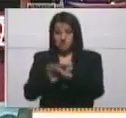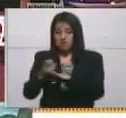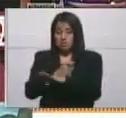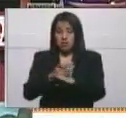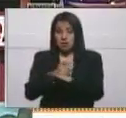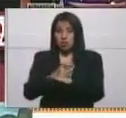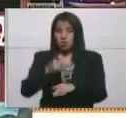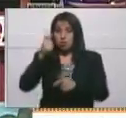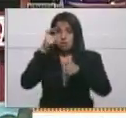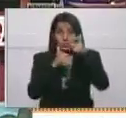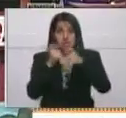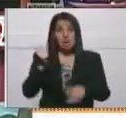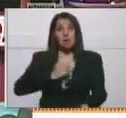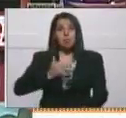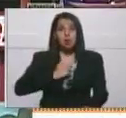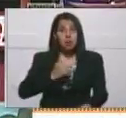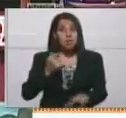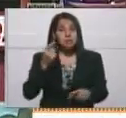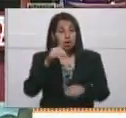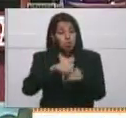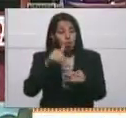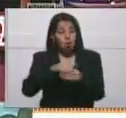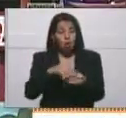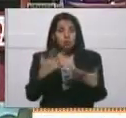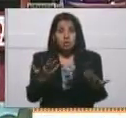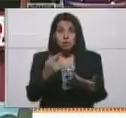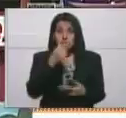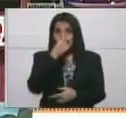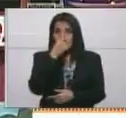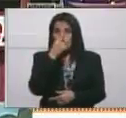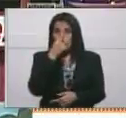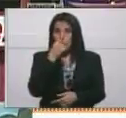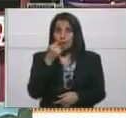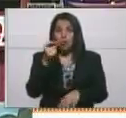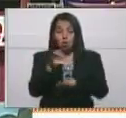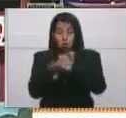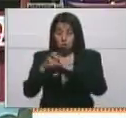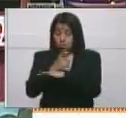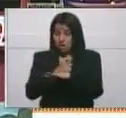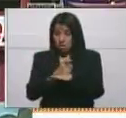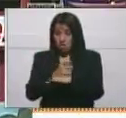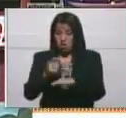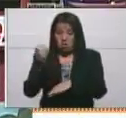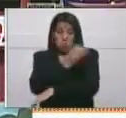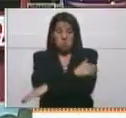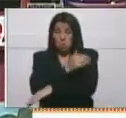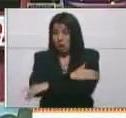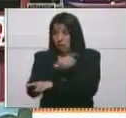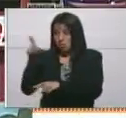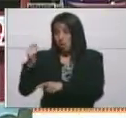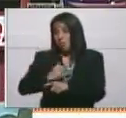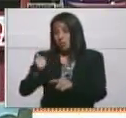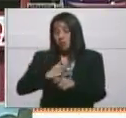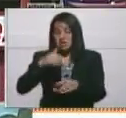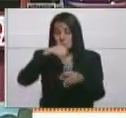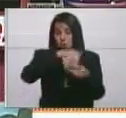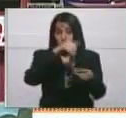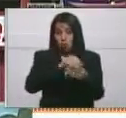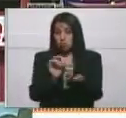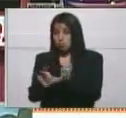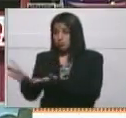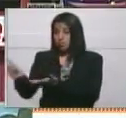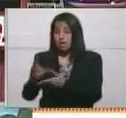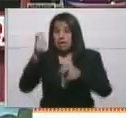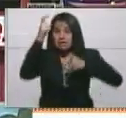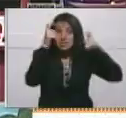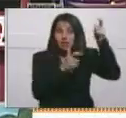gobernador chavista, aproveche y vote ahorita, perdón, hay un gobernador opositor, aproveche y vote por el